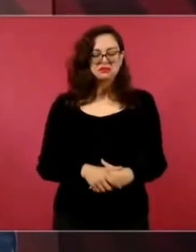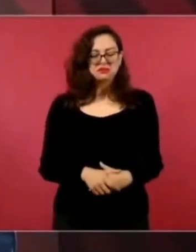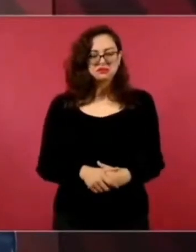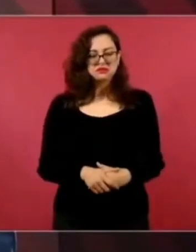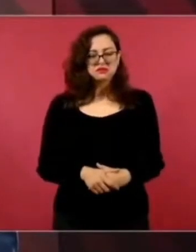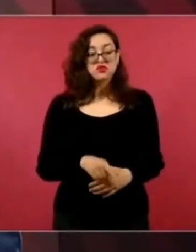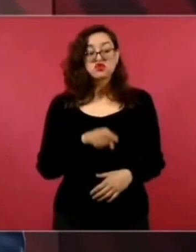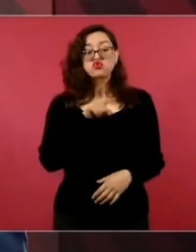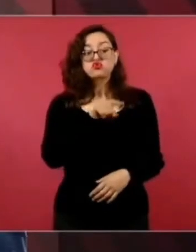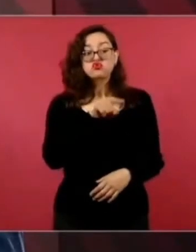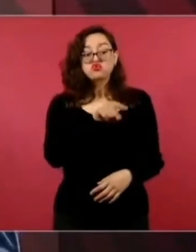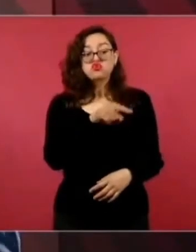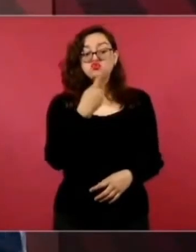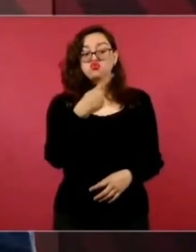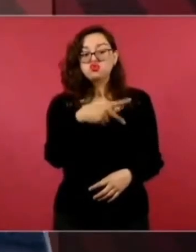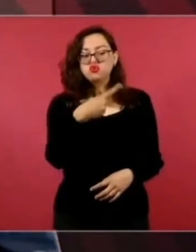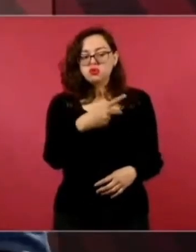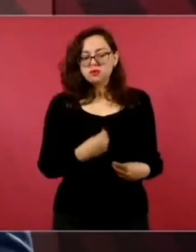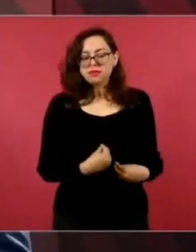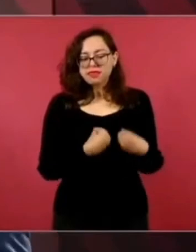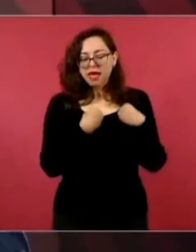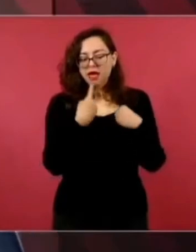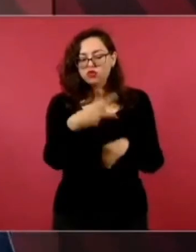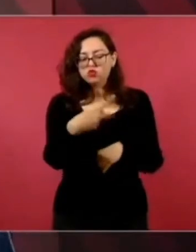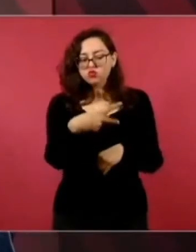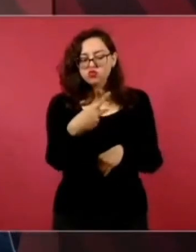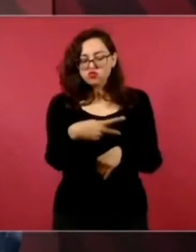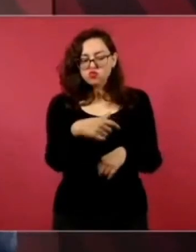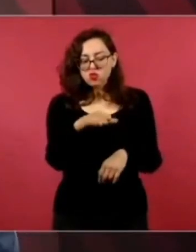Piensa en tus hijos.